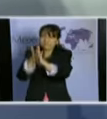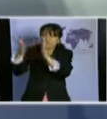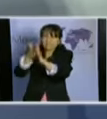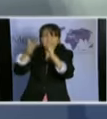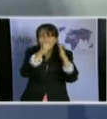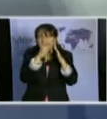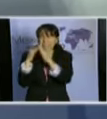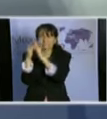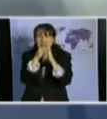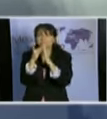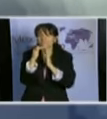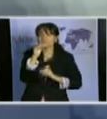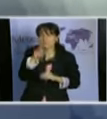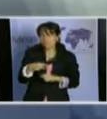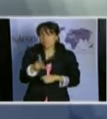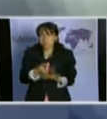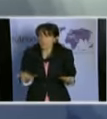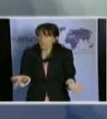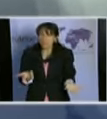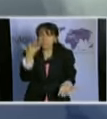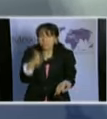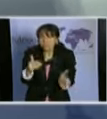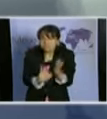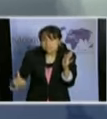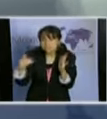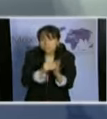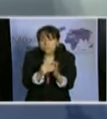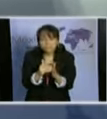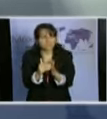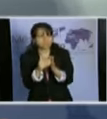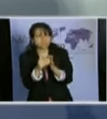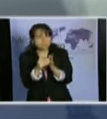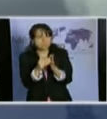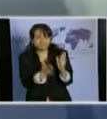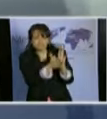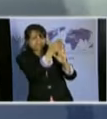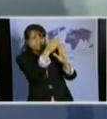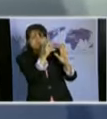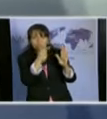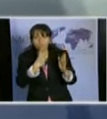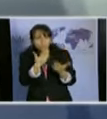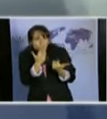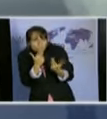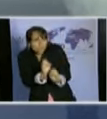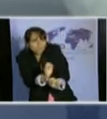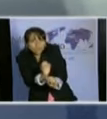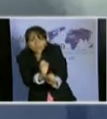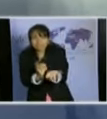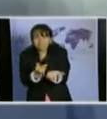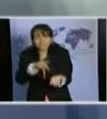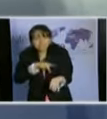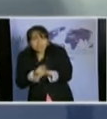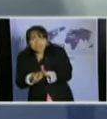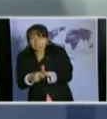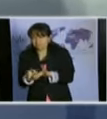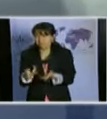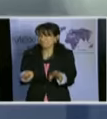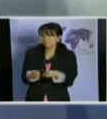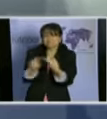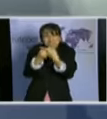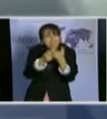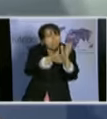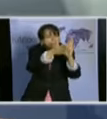por qué hoy 10 millones de familias no tienen ese derecho y ese patrimonio cuando hemos construido millones y millones de casas, ¿no?